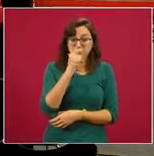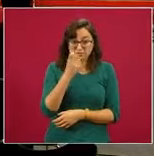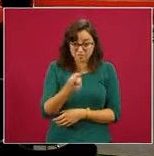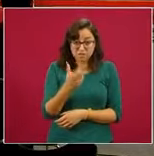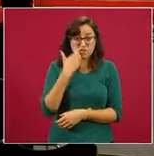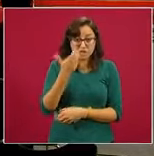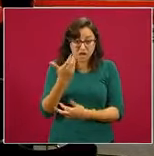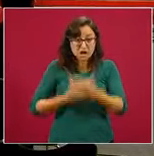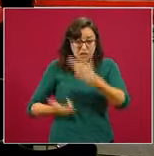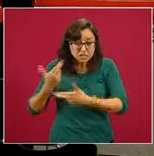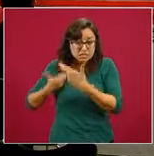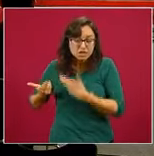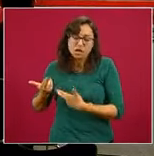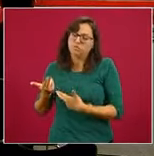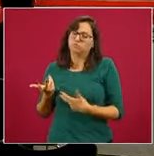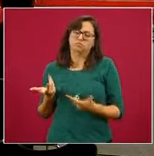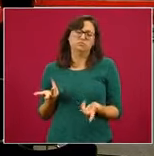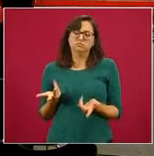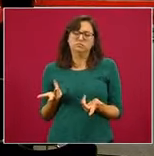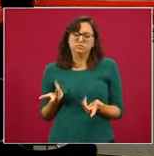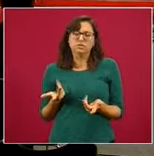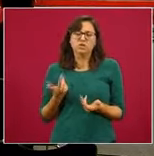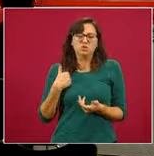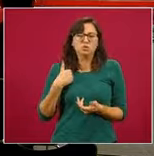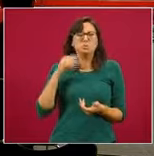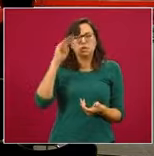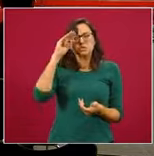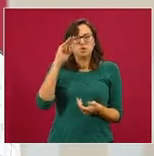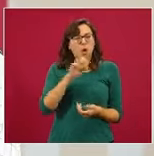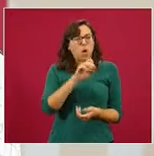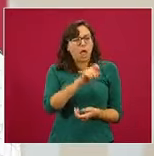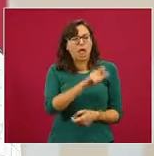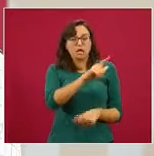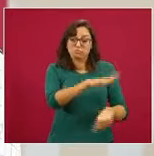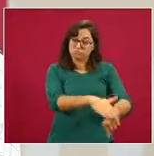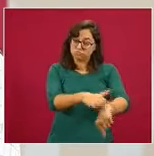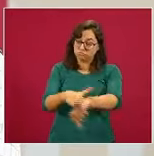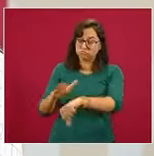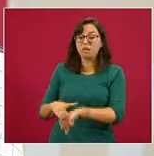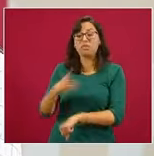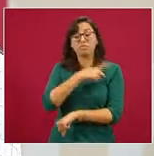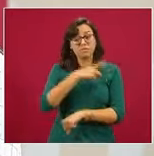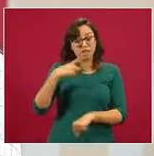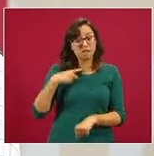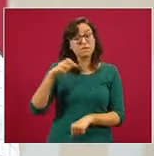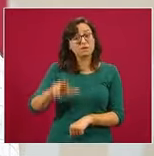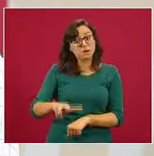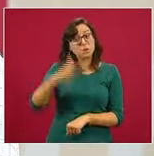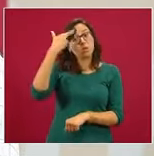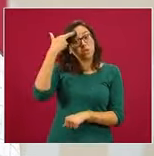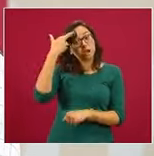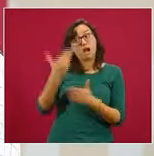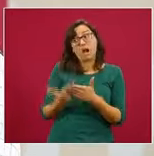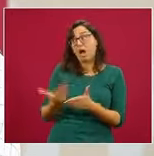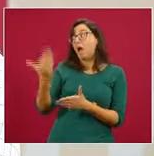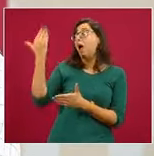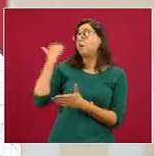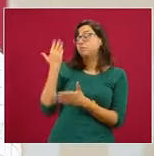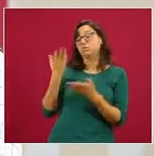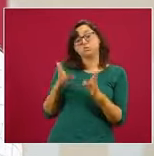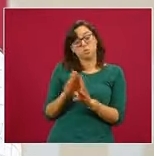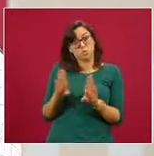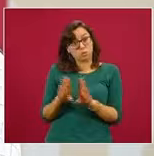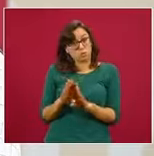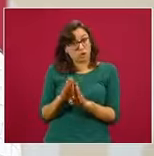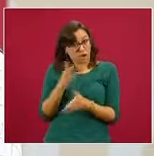yo identifico más como un llamado a la población basado en recordarles cómo estuvo el estado hace un tiempo y decir,